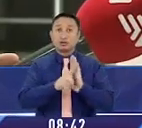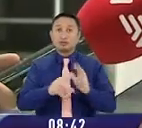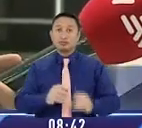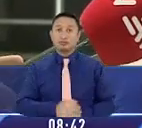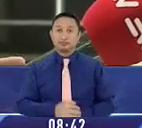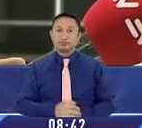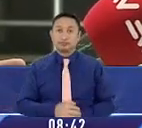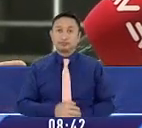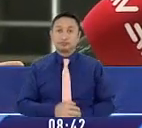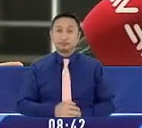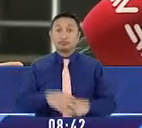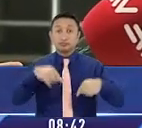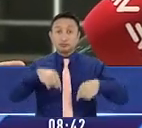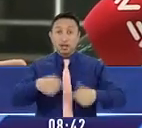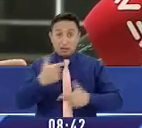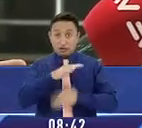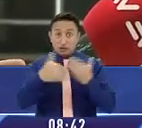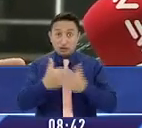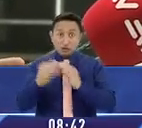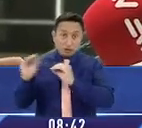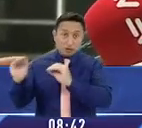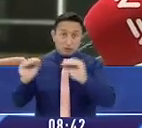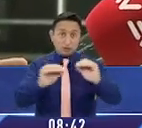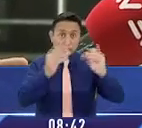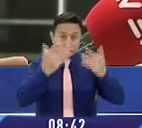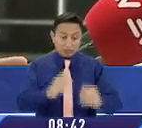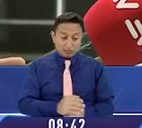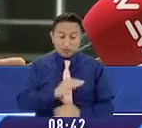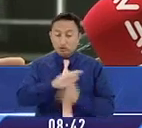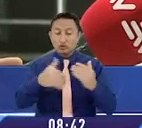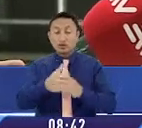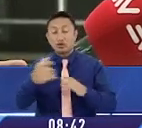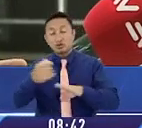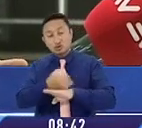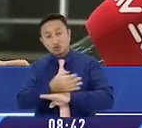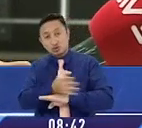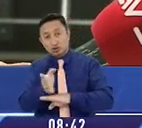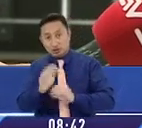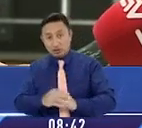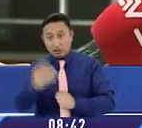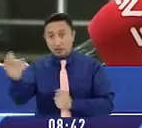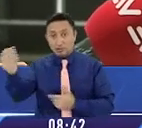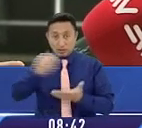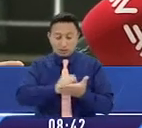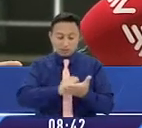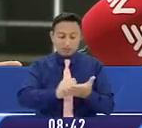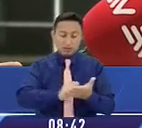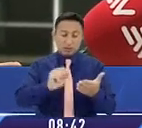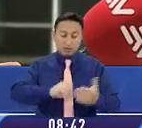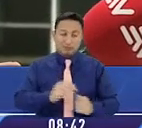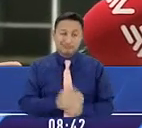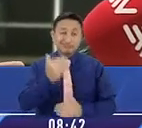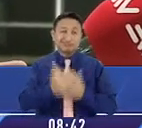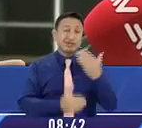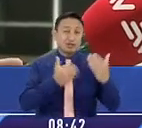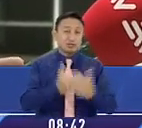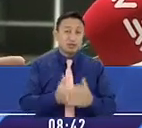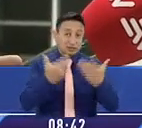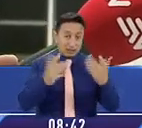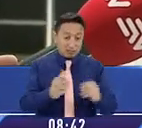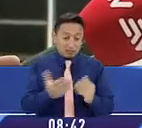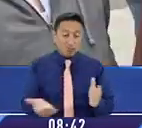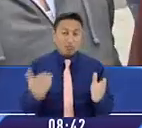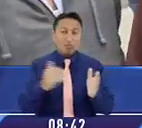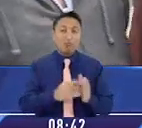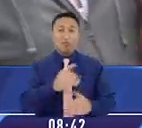que se acabe la socialización, se va a tomar en cuenta todo lo que nos digan los diferentes gremios y los diferentes actores y ahí darlo